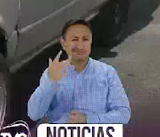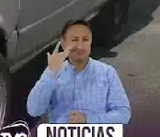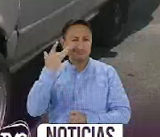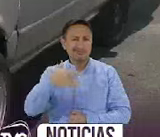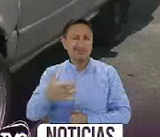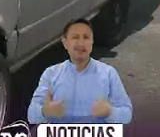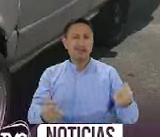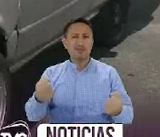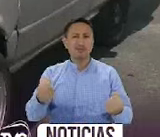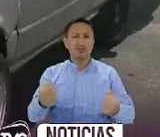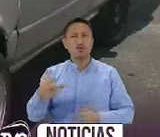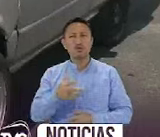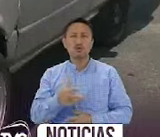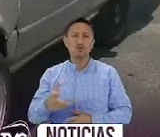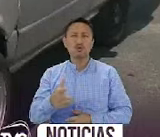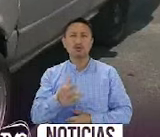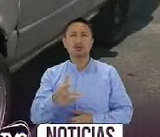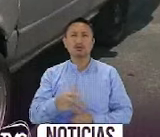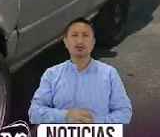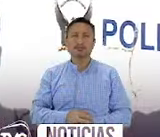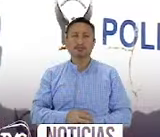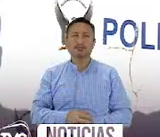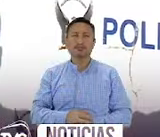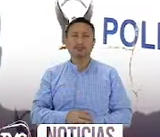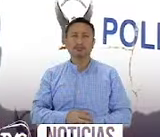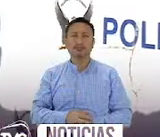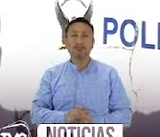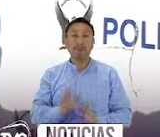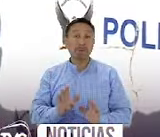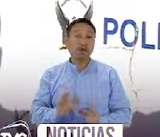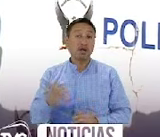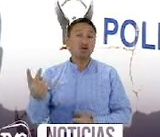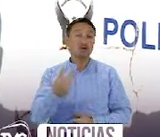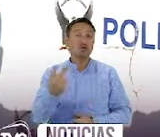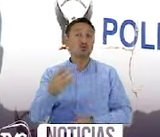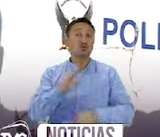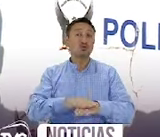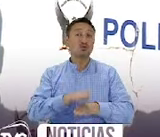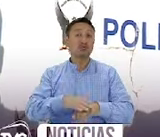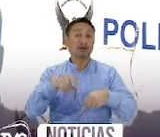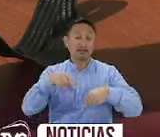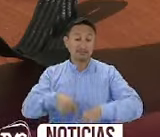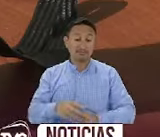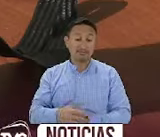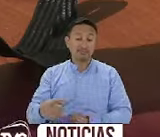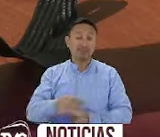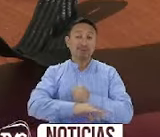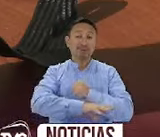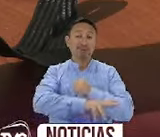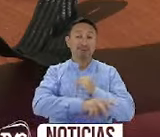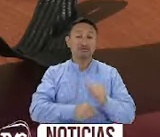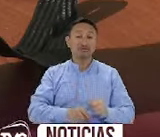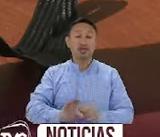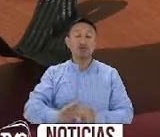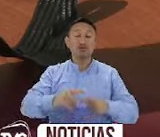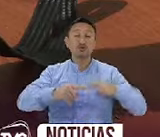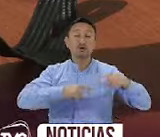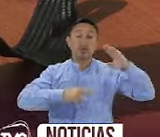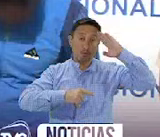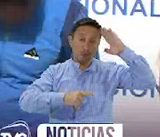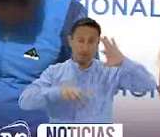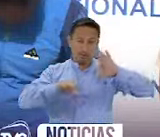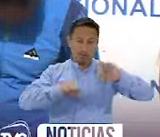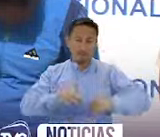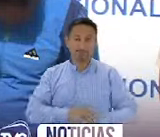plomo de propiedad del hombre. Presuntos responsables del supuesto delito de robo, explica el jefe del distrito Quitumbe. Iban